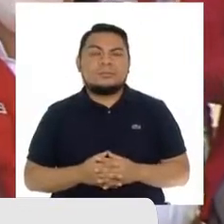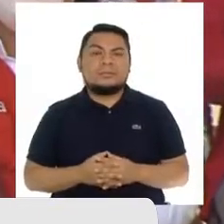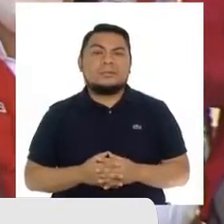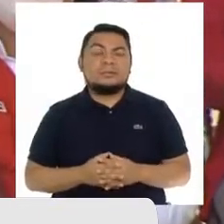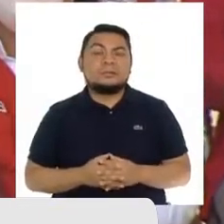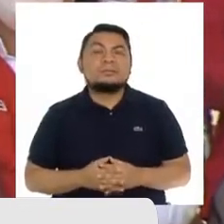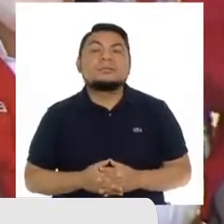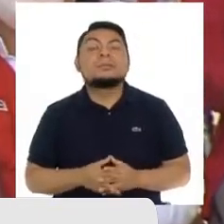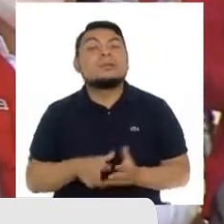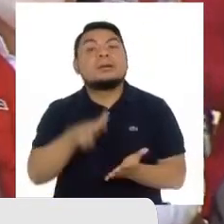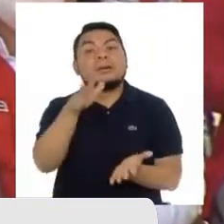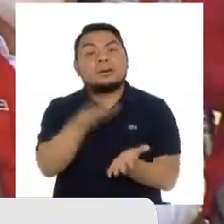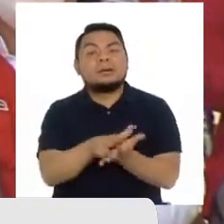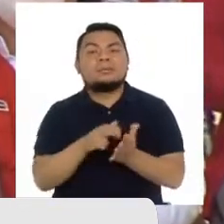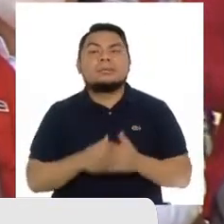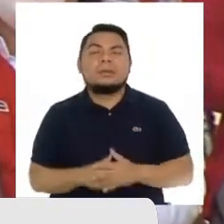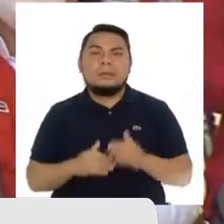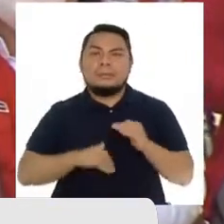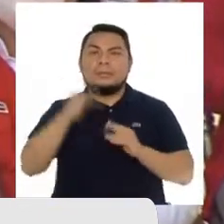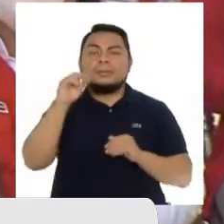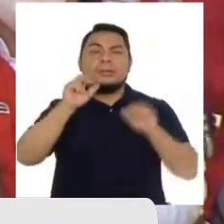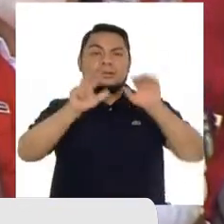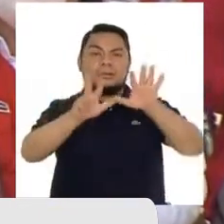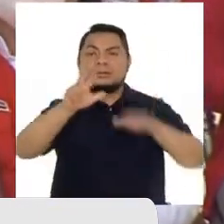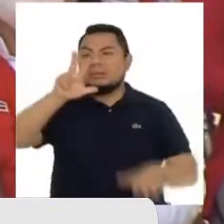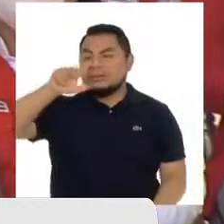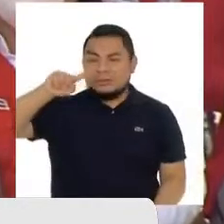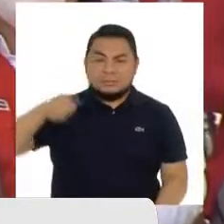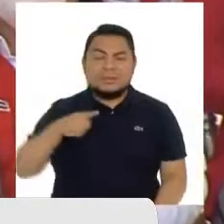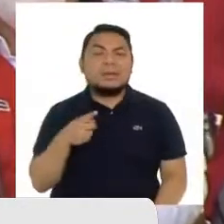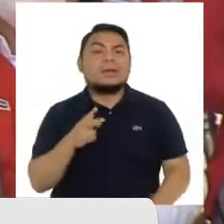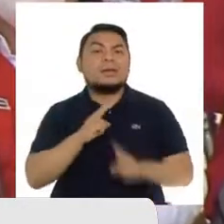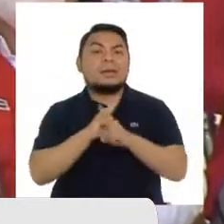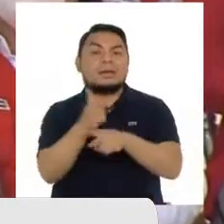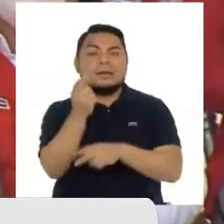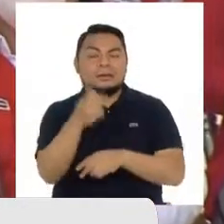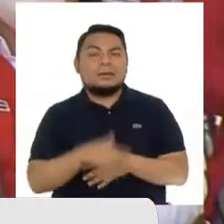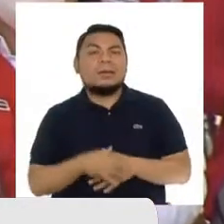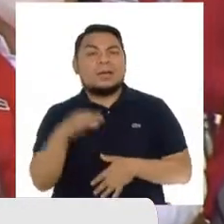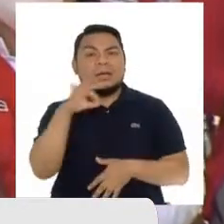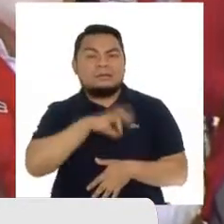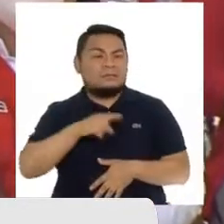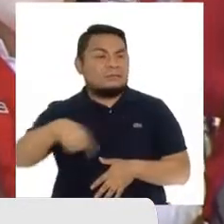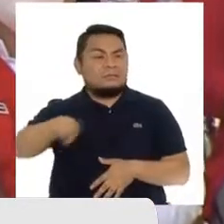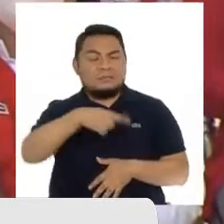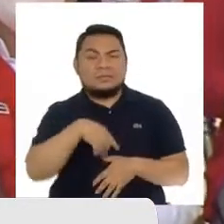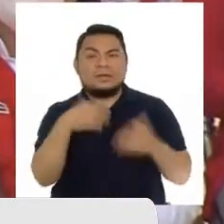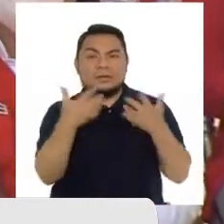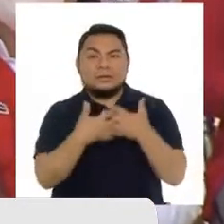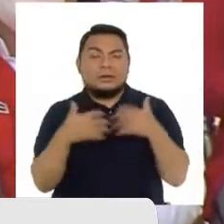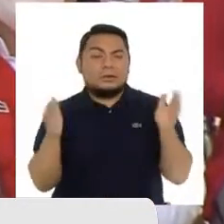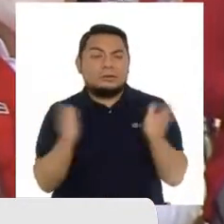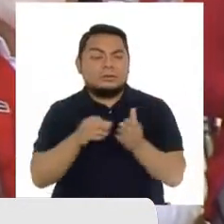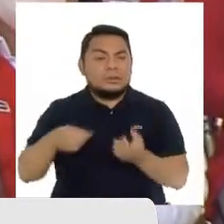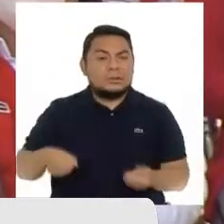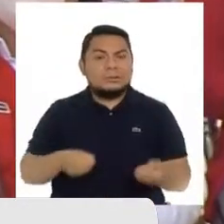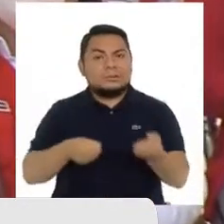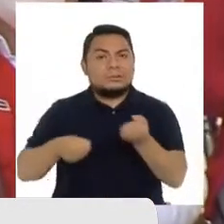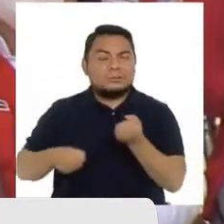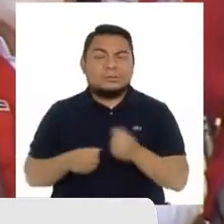aprobamos más de 83 mil créditos en favor de los pequeños productores agrarios